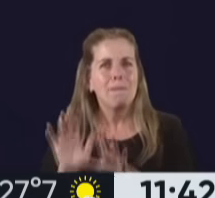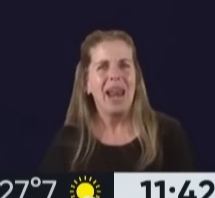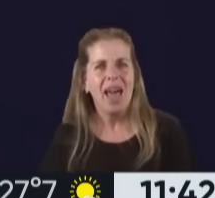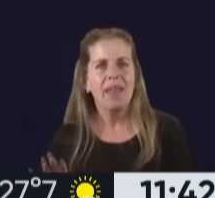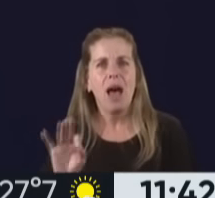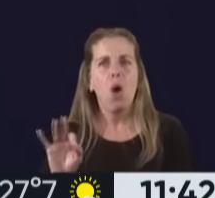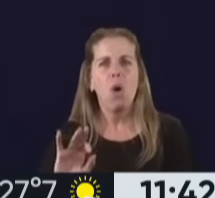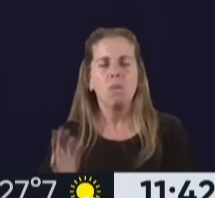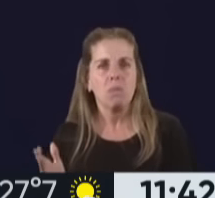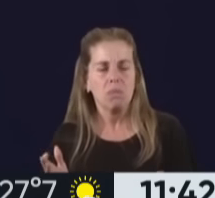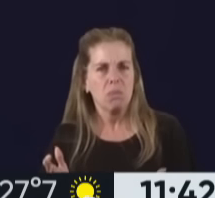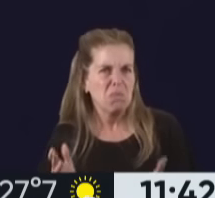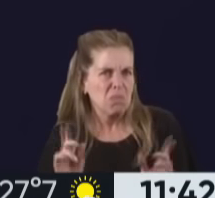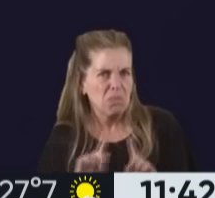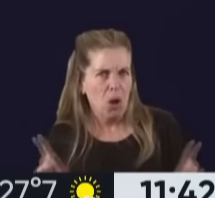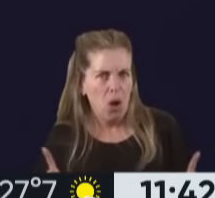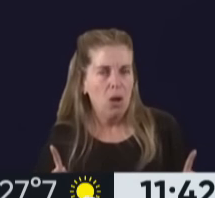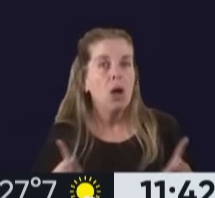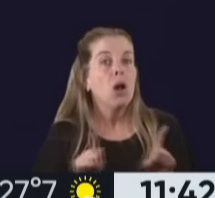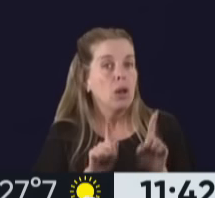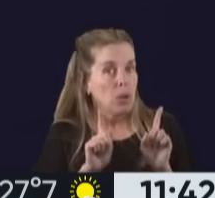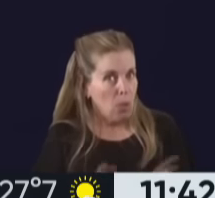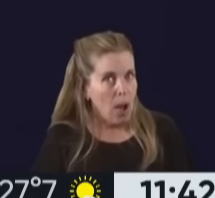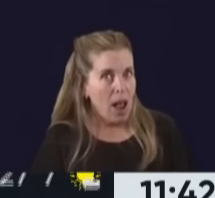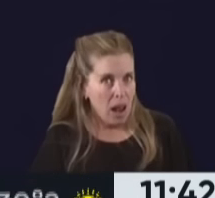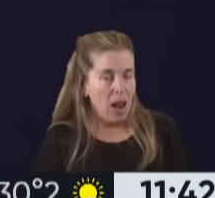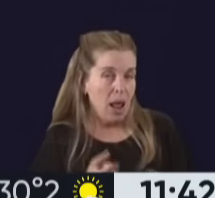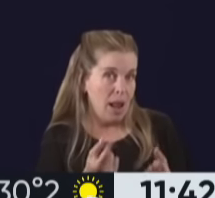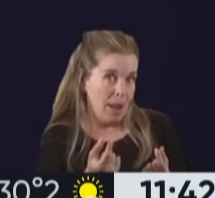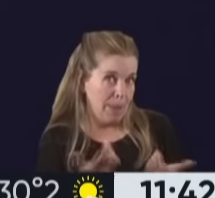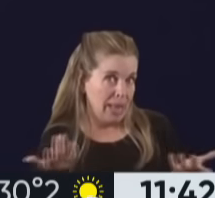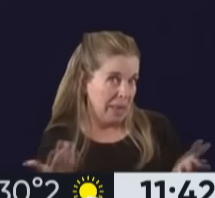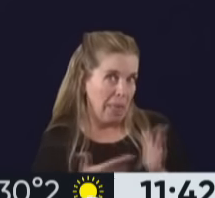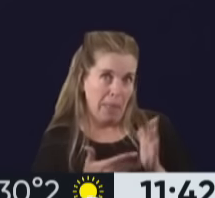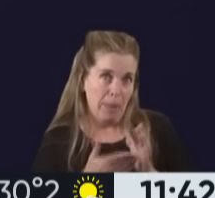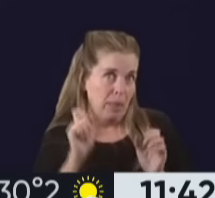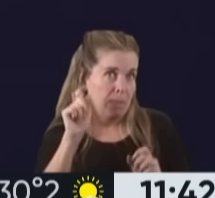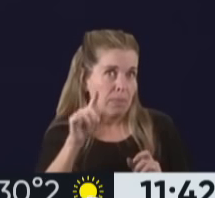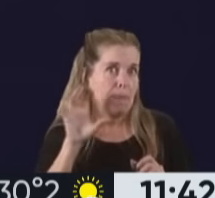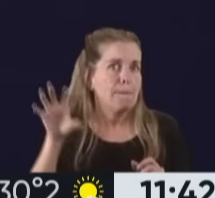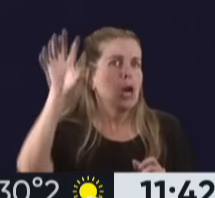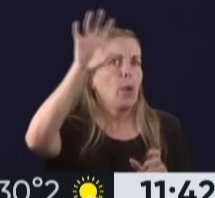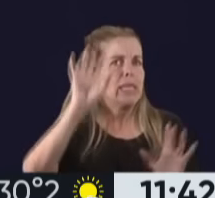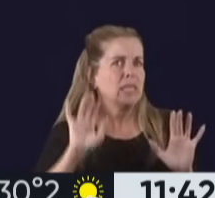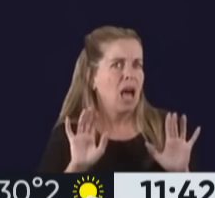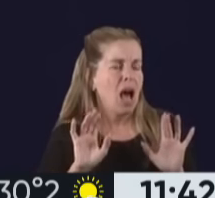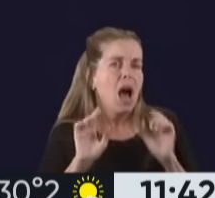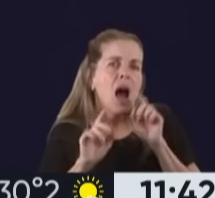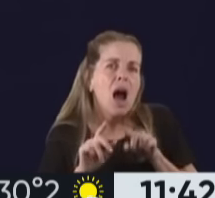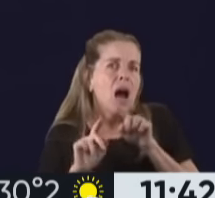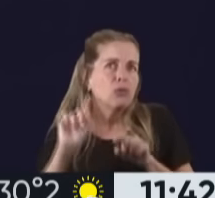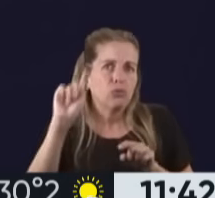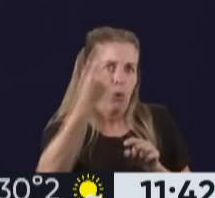desarrollarse? De igual manera, los recursos son provinciales, por lo tanto, cada provincia, y de